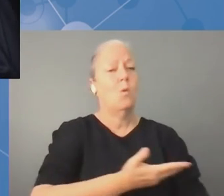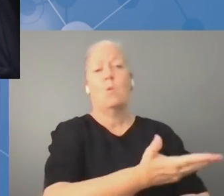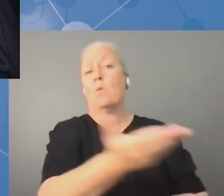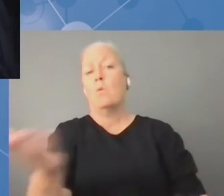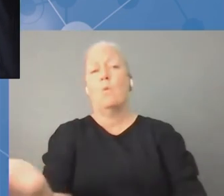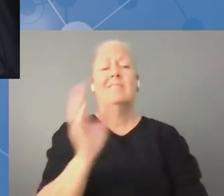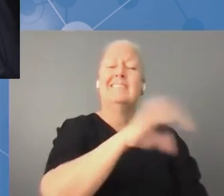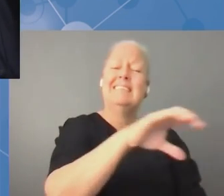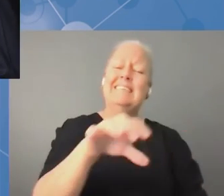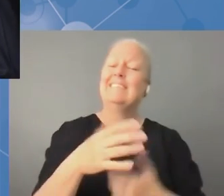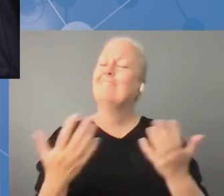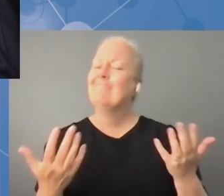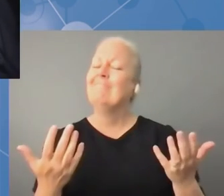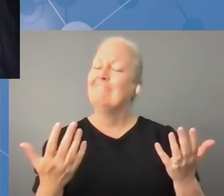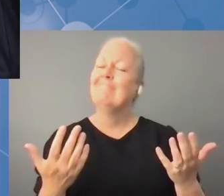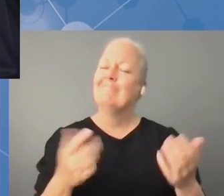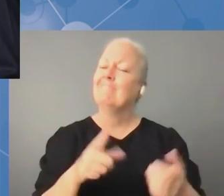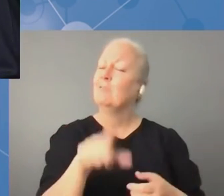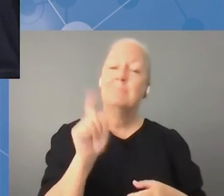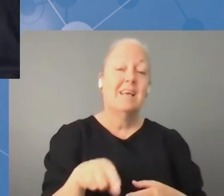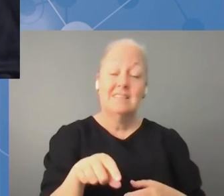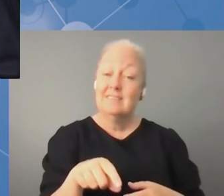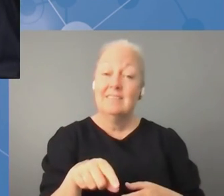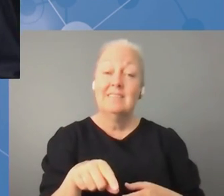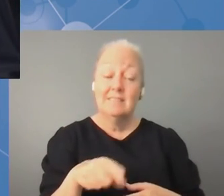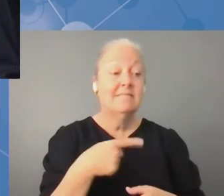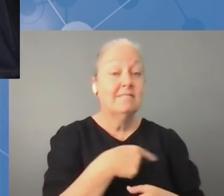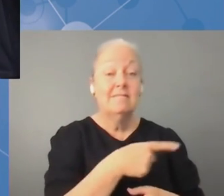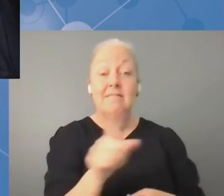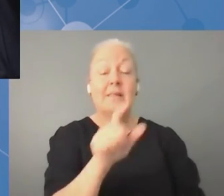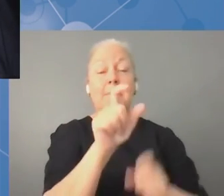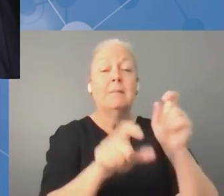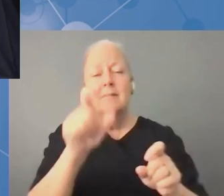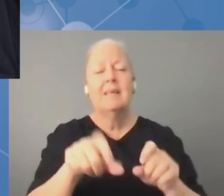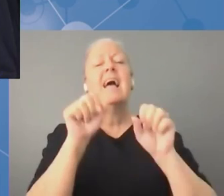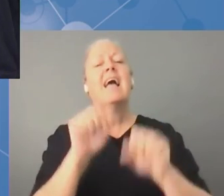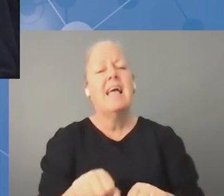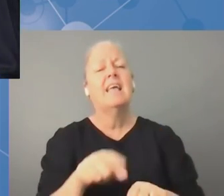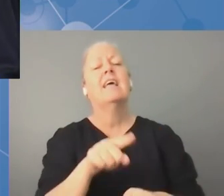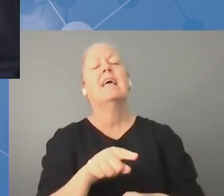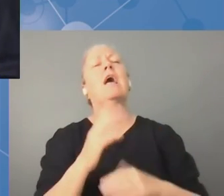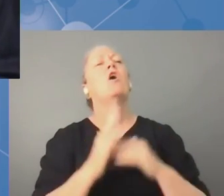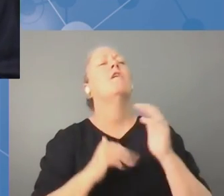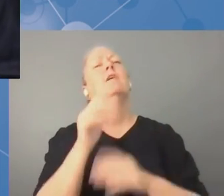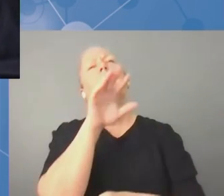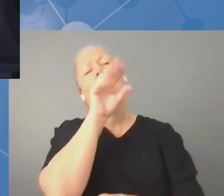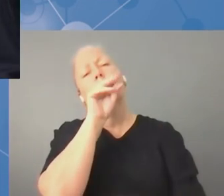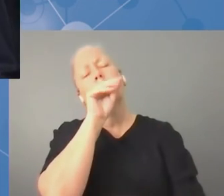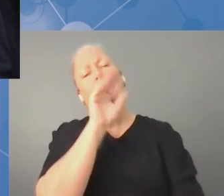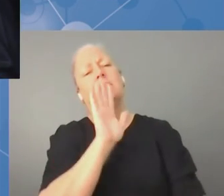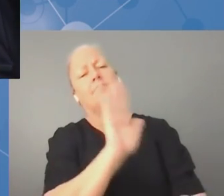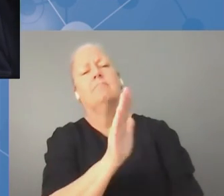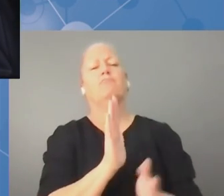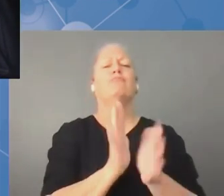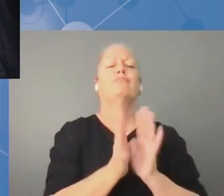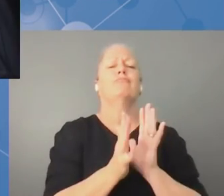pueden presentarse personas de todo el mundo y se debería garantizar a todos la posibilidad de entender lo que